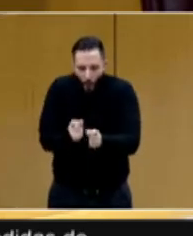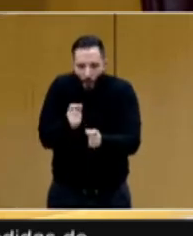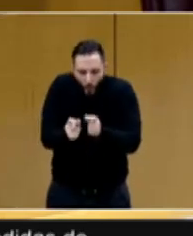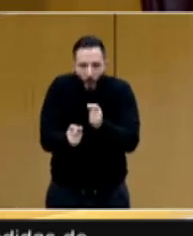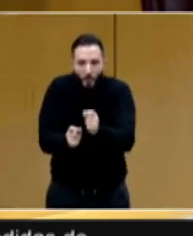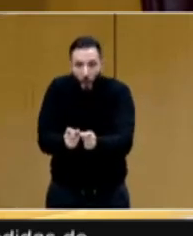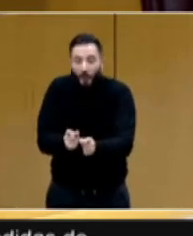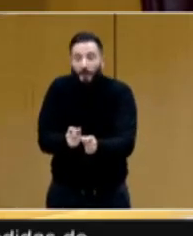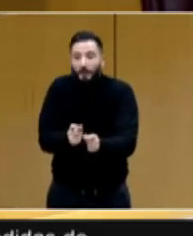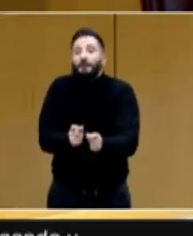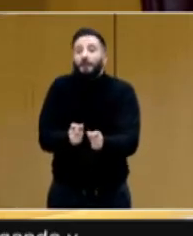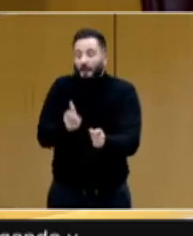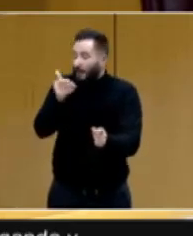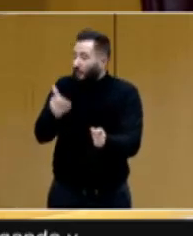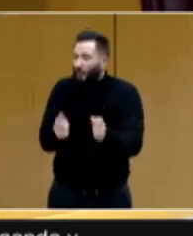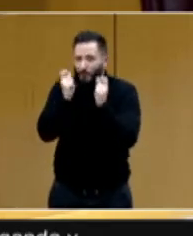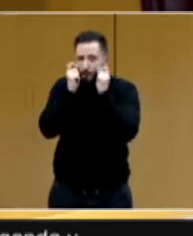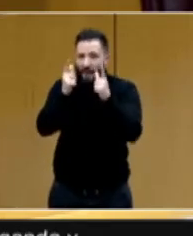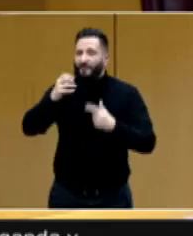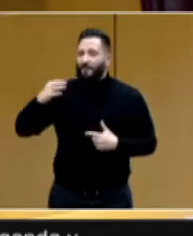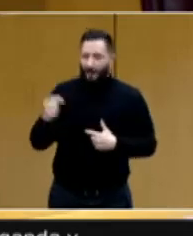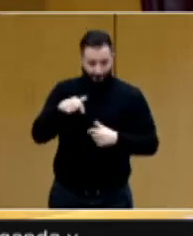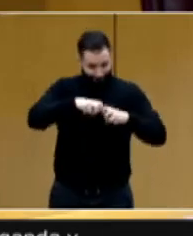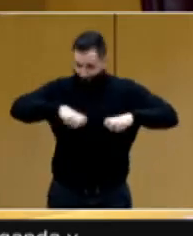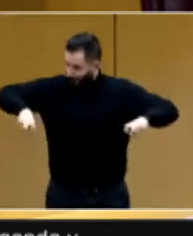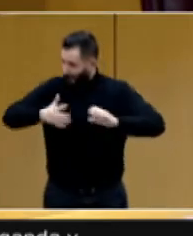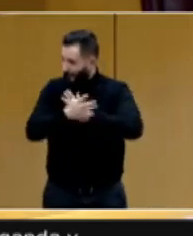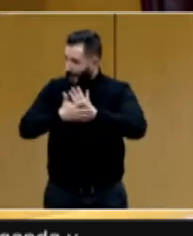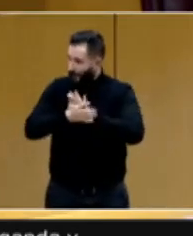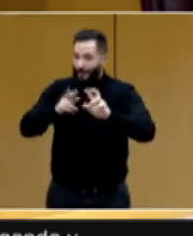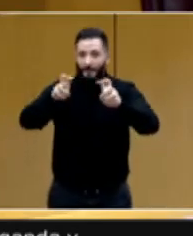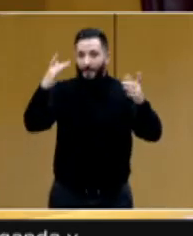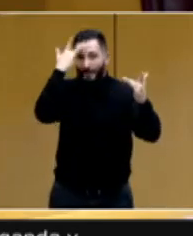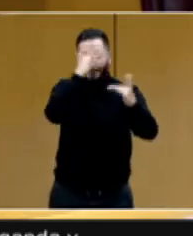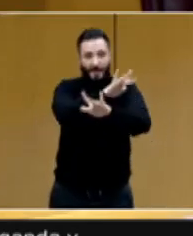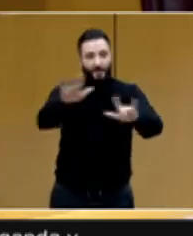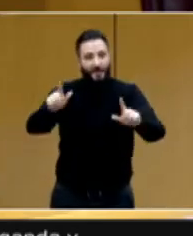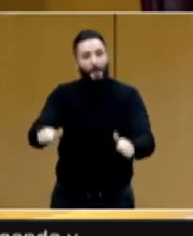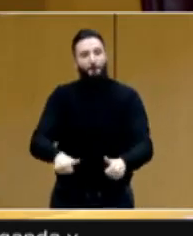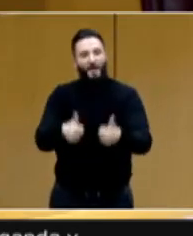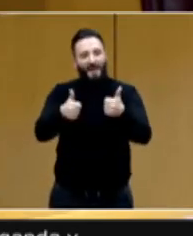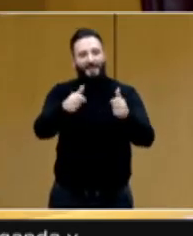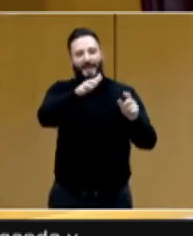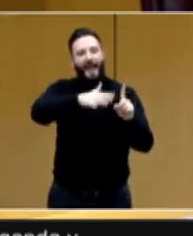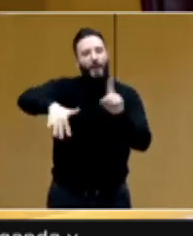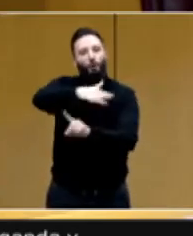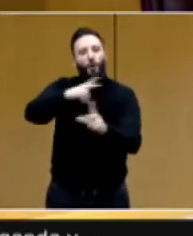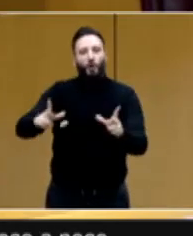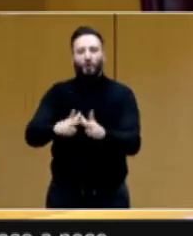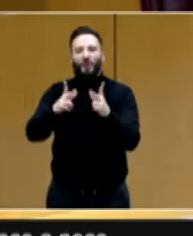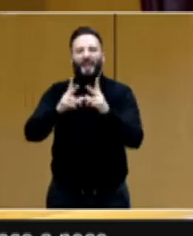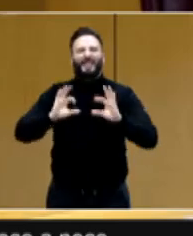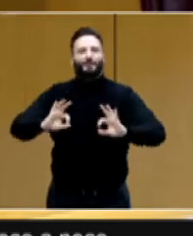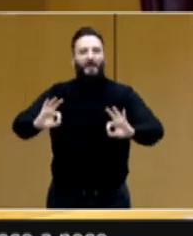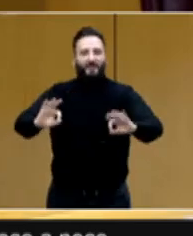tiene en cuenta algo que también se ha citado en esta mesa una sensibilidad con un entorno social un entorno social muy determinado un entorno social que